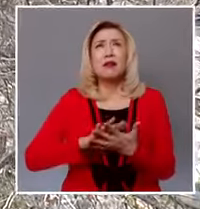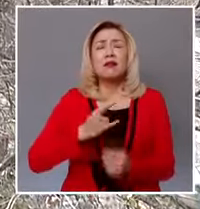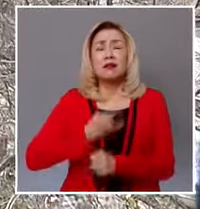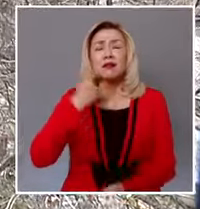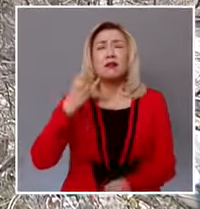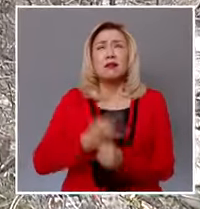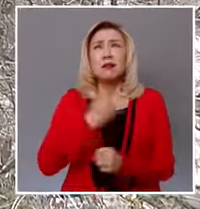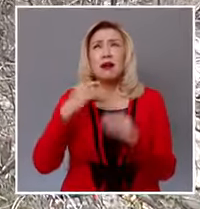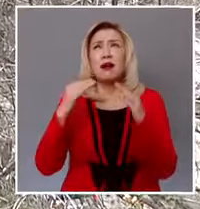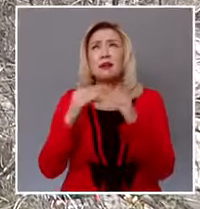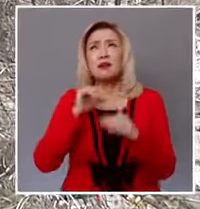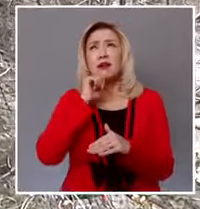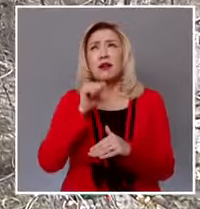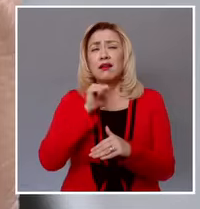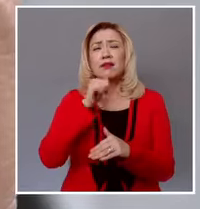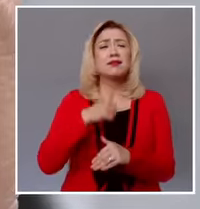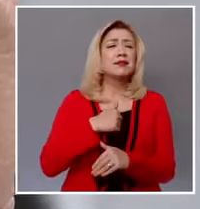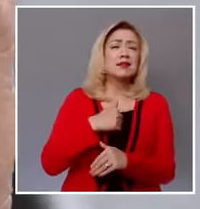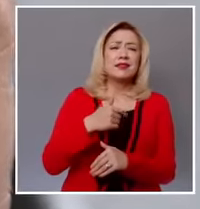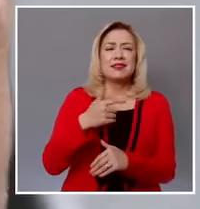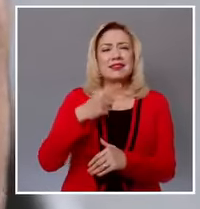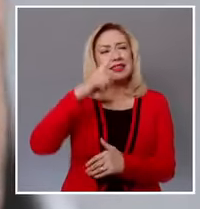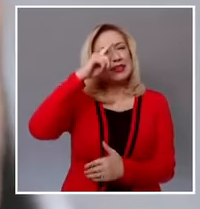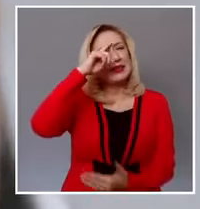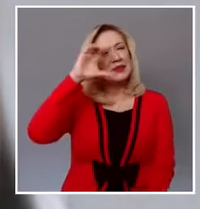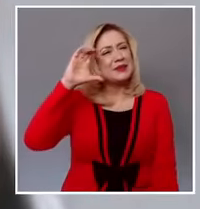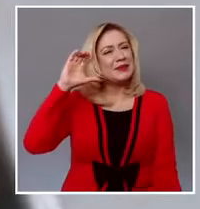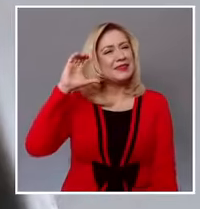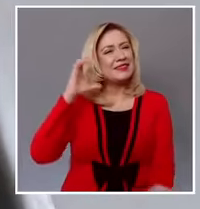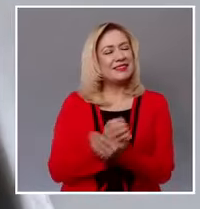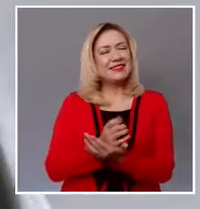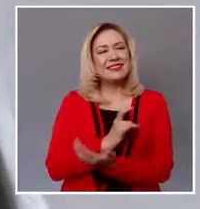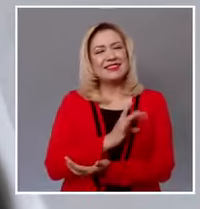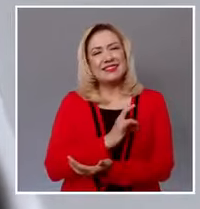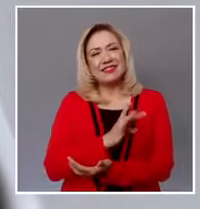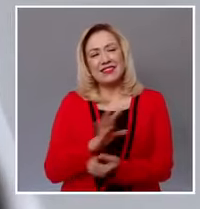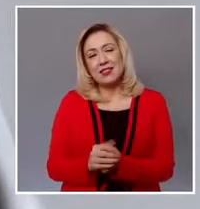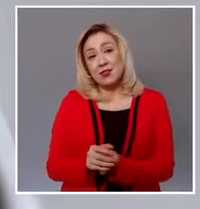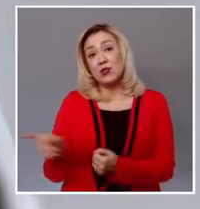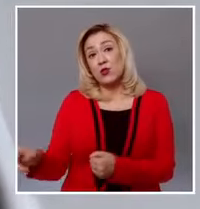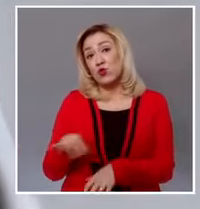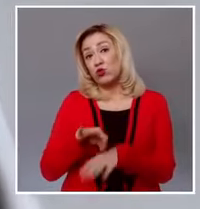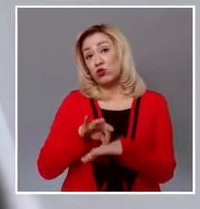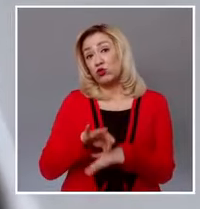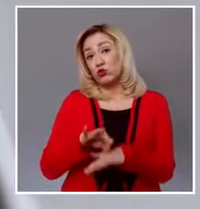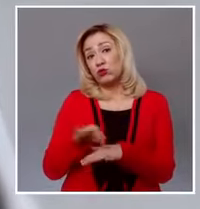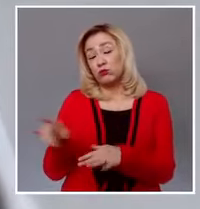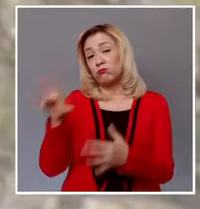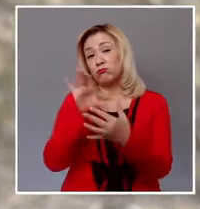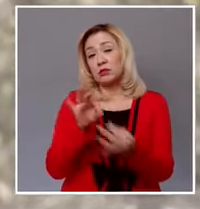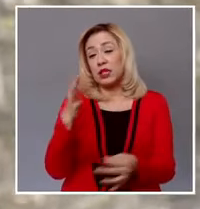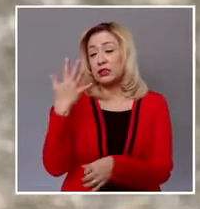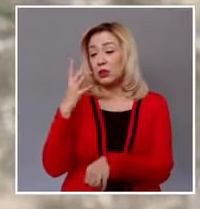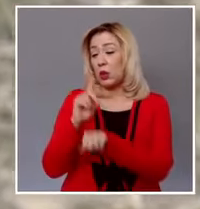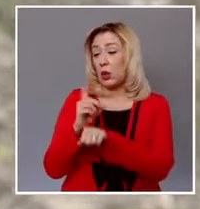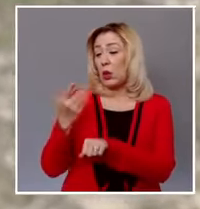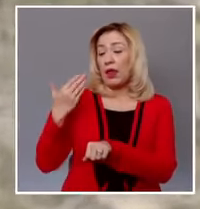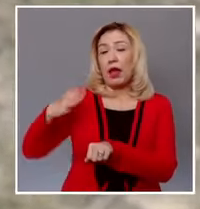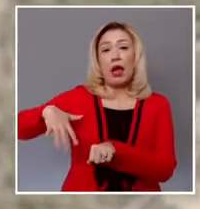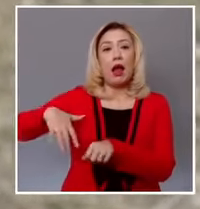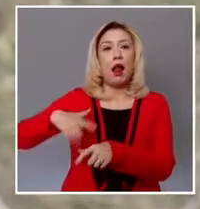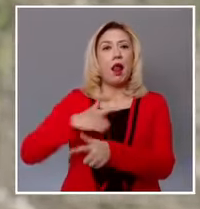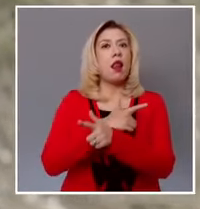no estaba en mi casa, seguía en ese lugar. Es el testimonio de una mujer que hace 5 días recuperó su libertad después de permanecer